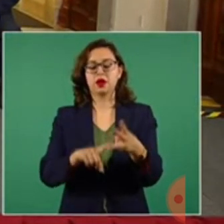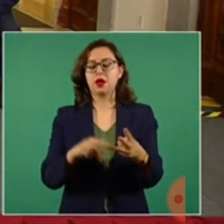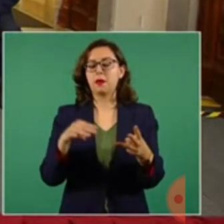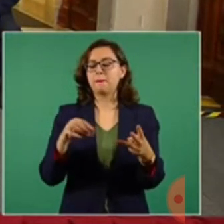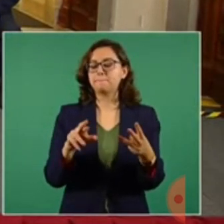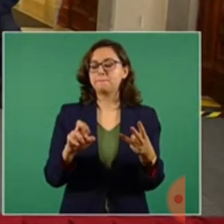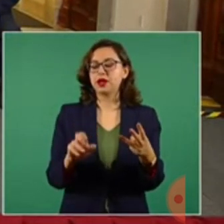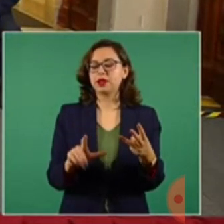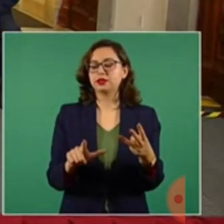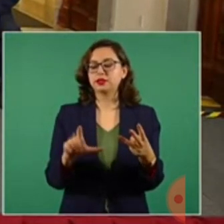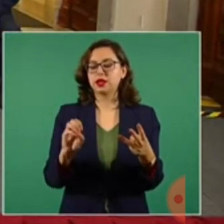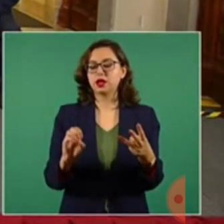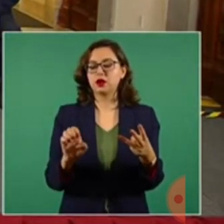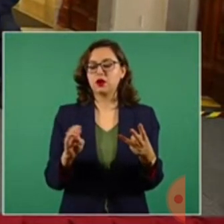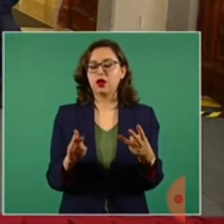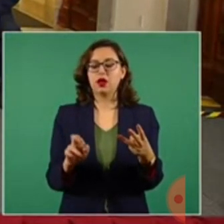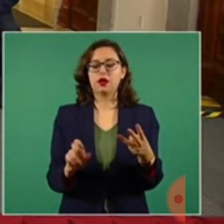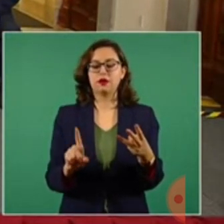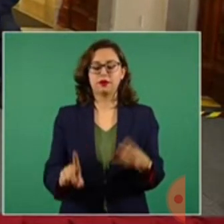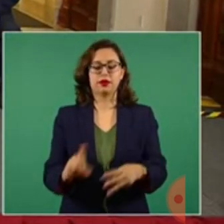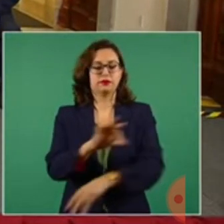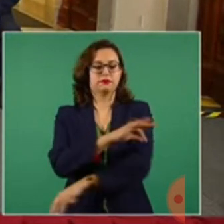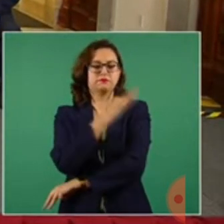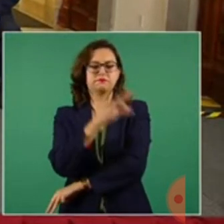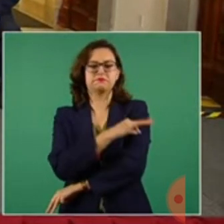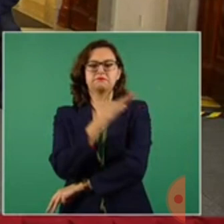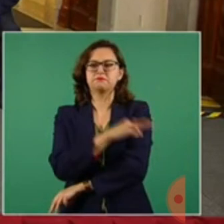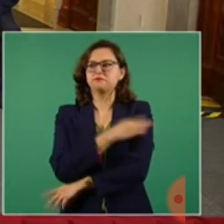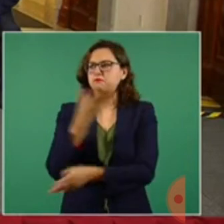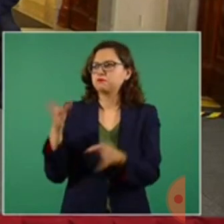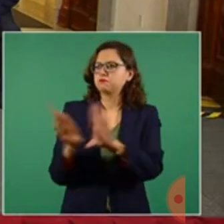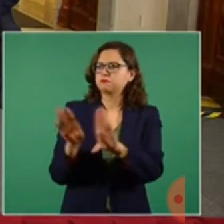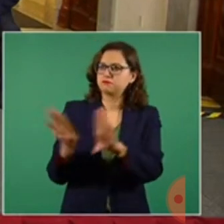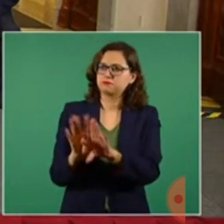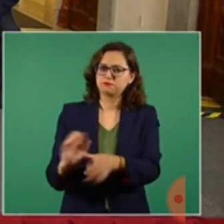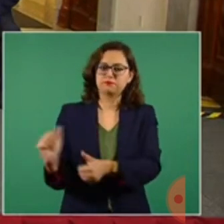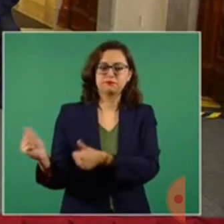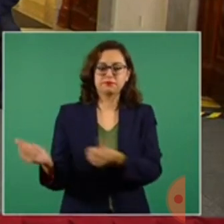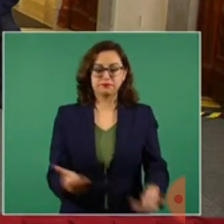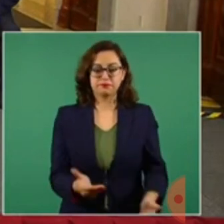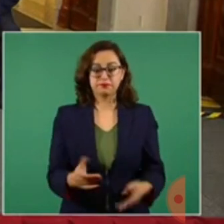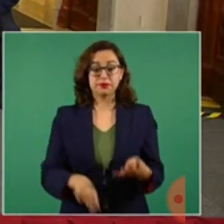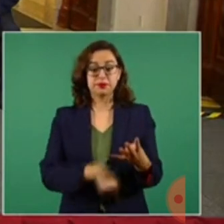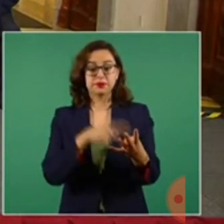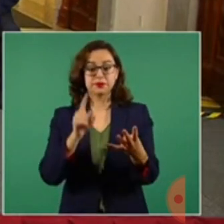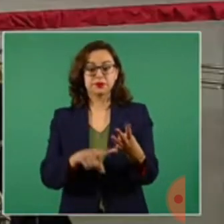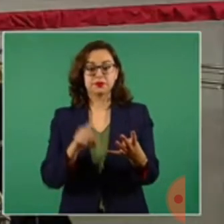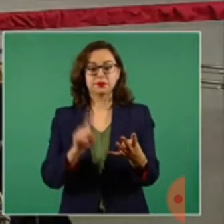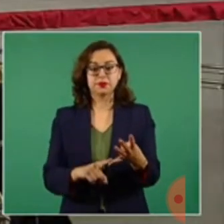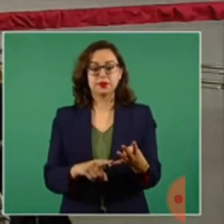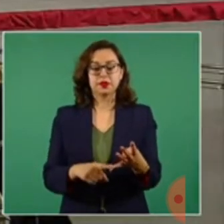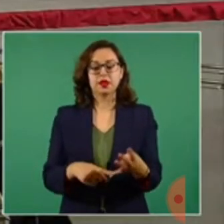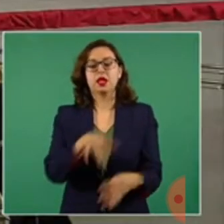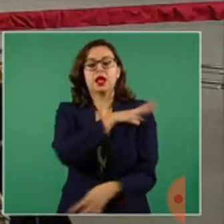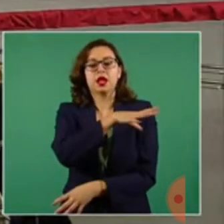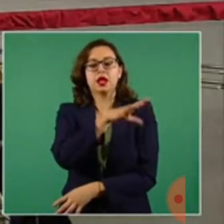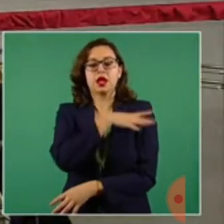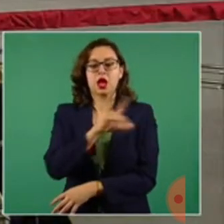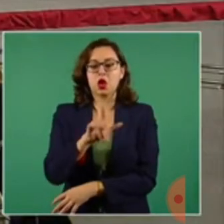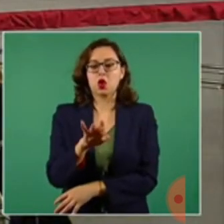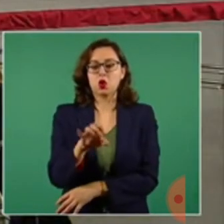Marcelo Ebrard, y el general Luis Crescencio Sandoval nos va a informar sobre